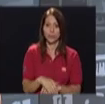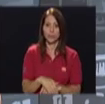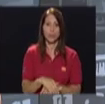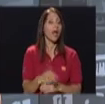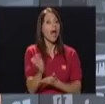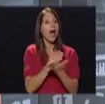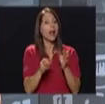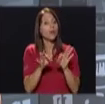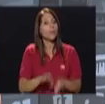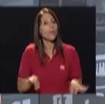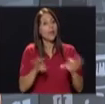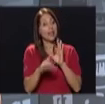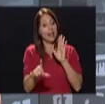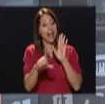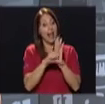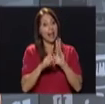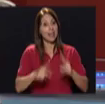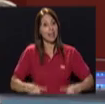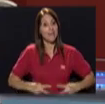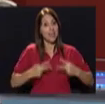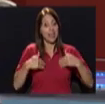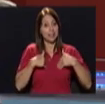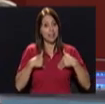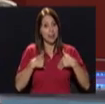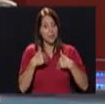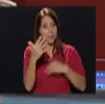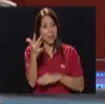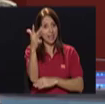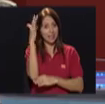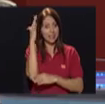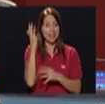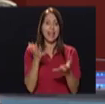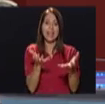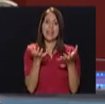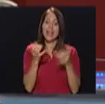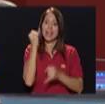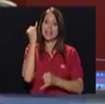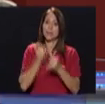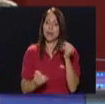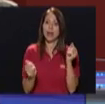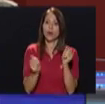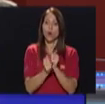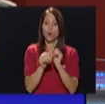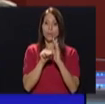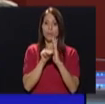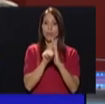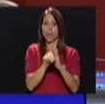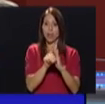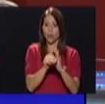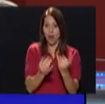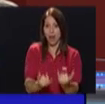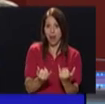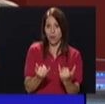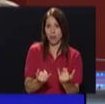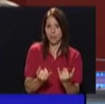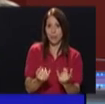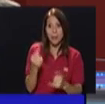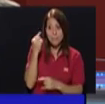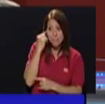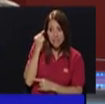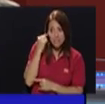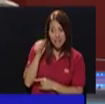Algo importante es que la ley de vida silvestre justo quiere terminar ese paradigma que hay sobre lo que